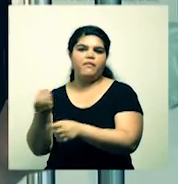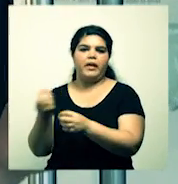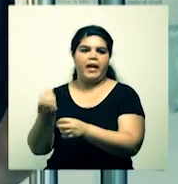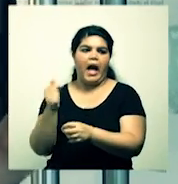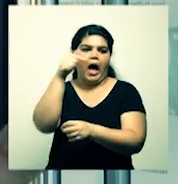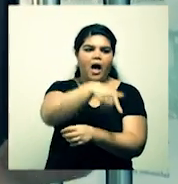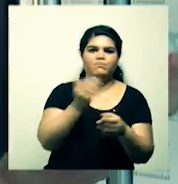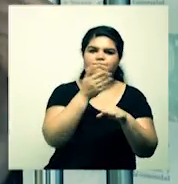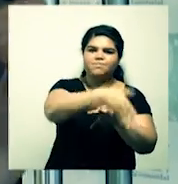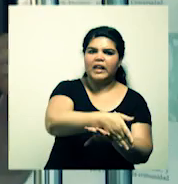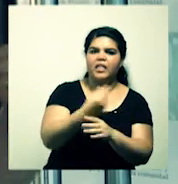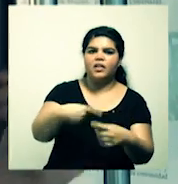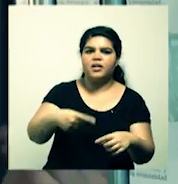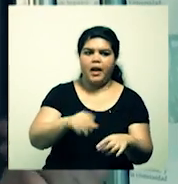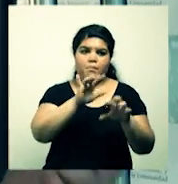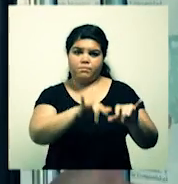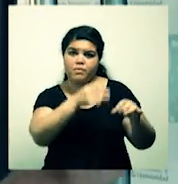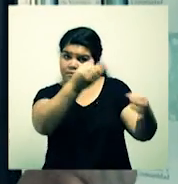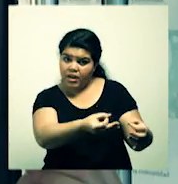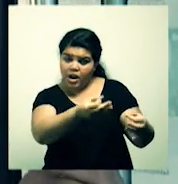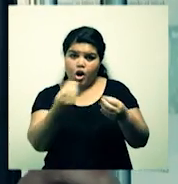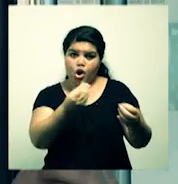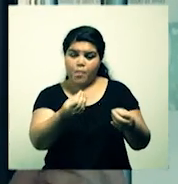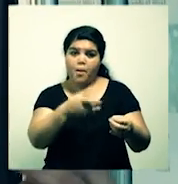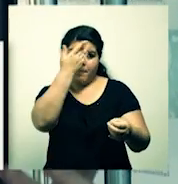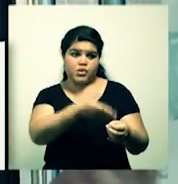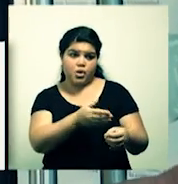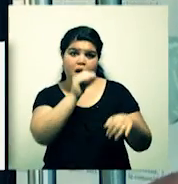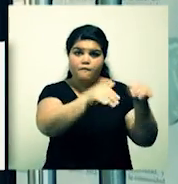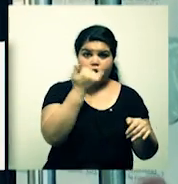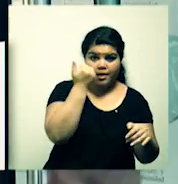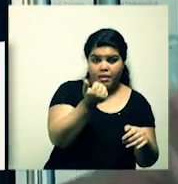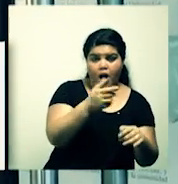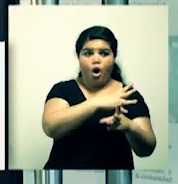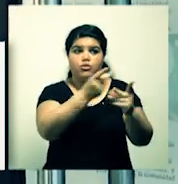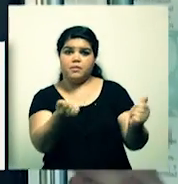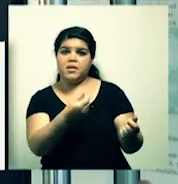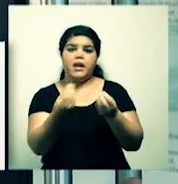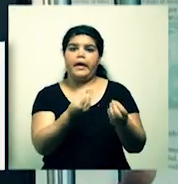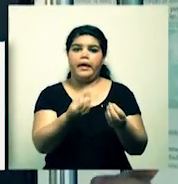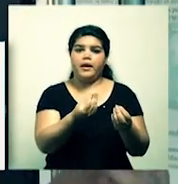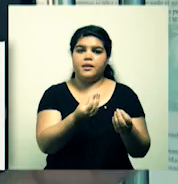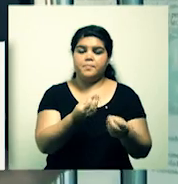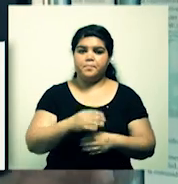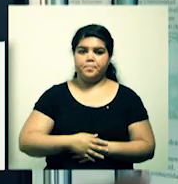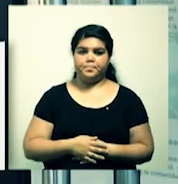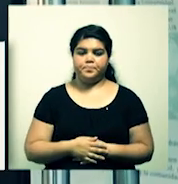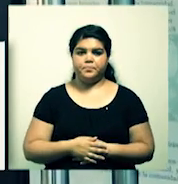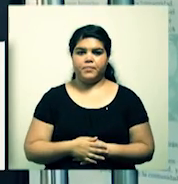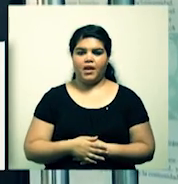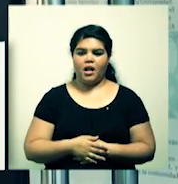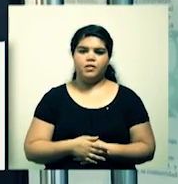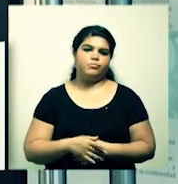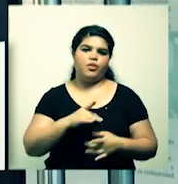le permite ver qué está pasando adentro, si la aplicación sigue encendida y qué está haciendo el votante, si ya está votando o ya terminó. Los datos